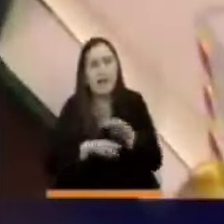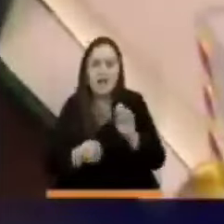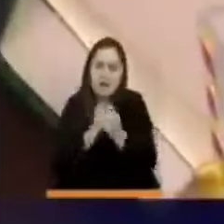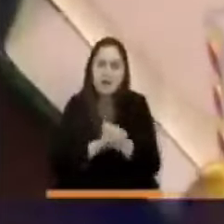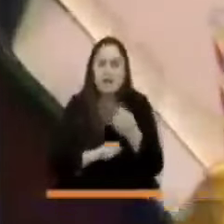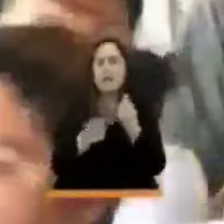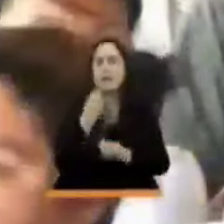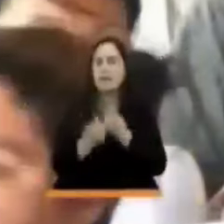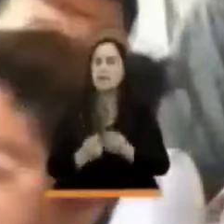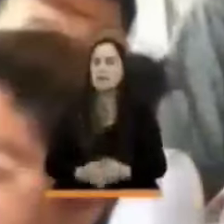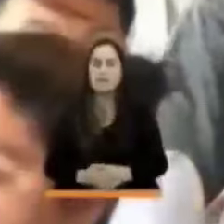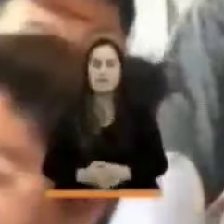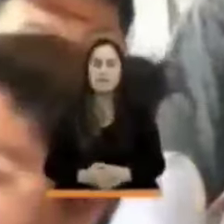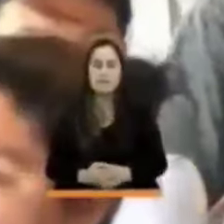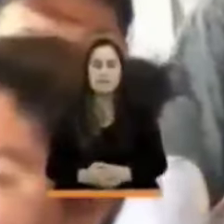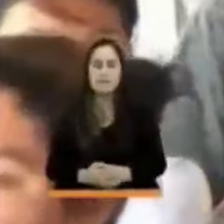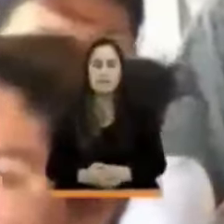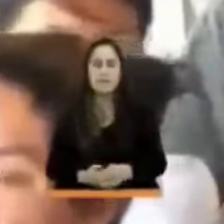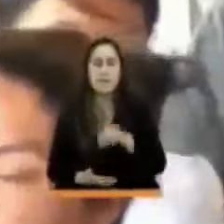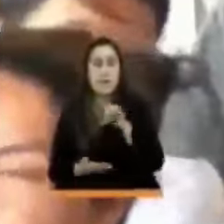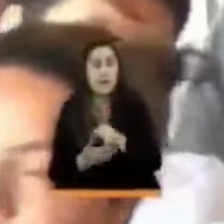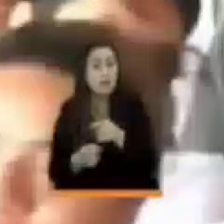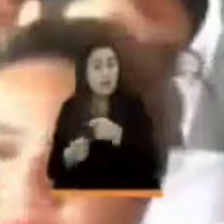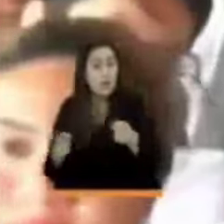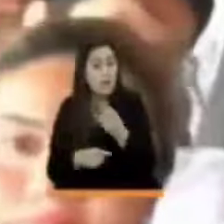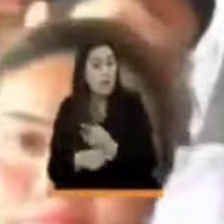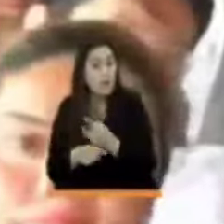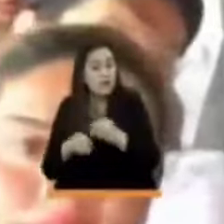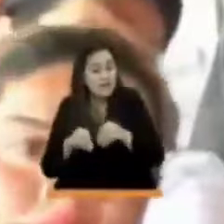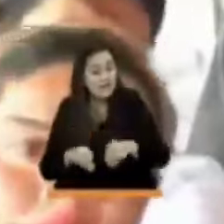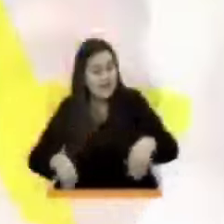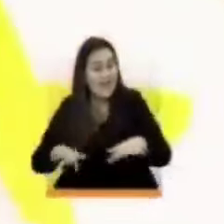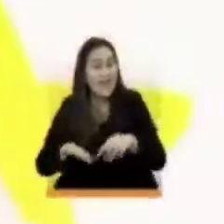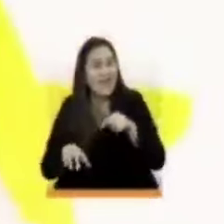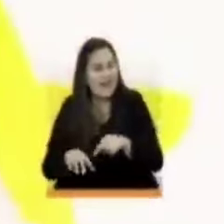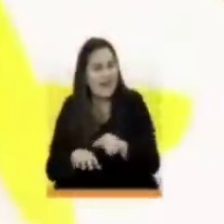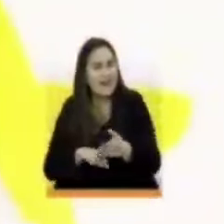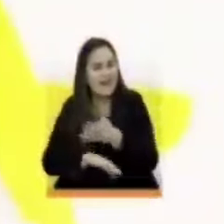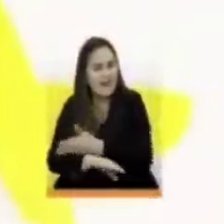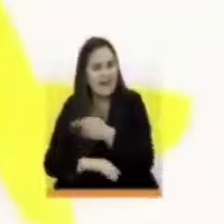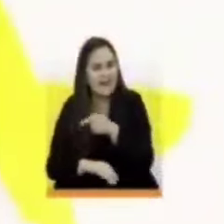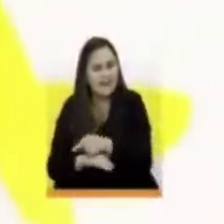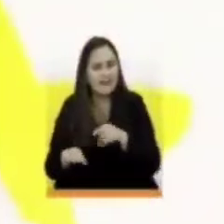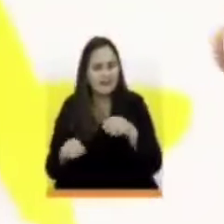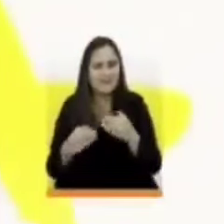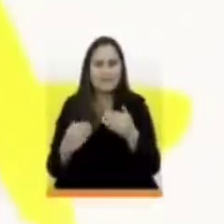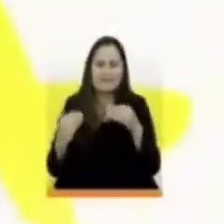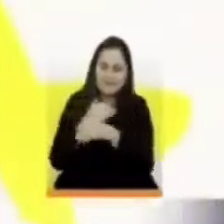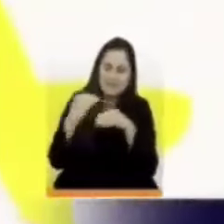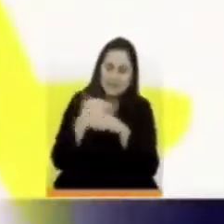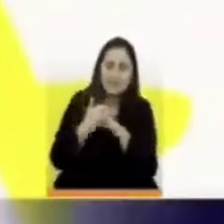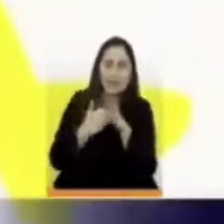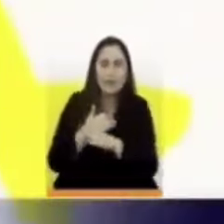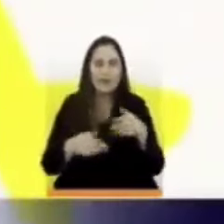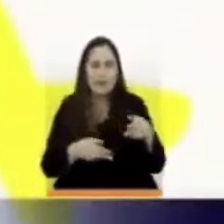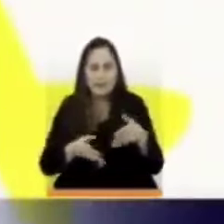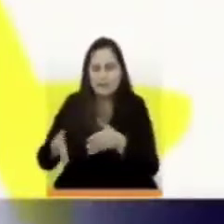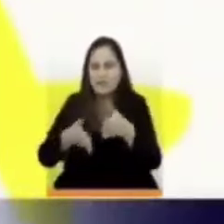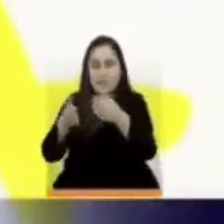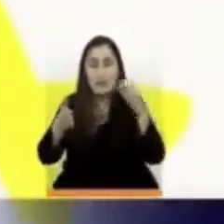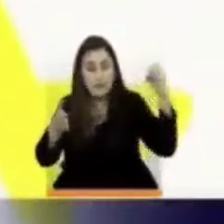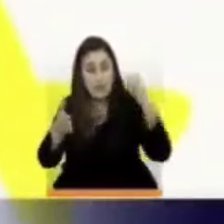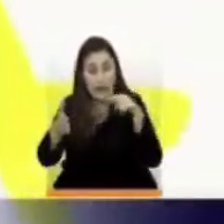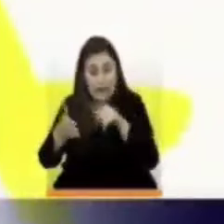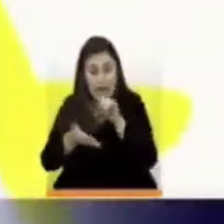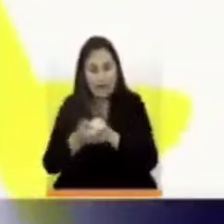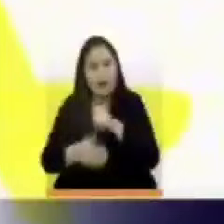negocios. Mientras ellos usan la tierra que estaba en la doble calzada de la Ruta del Sol y